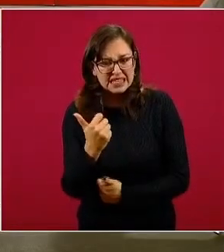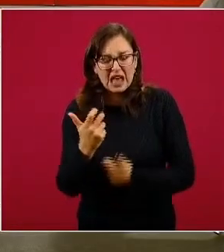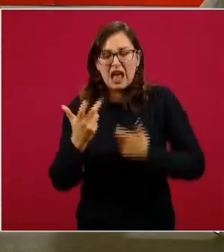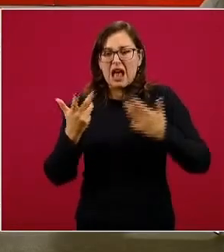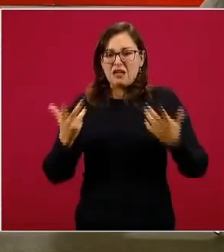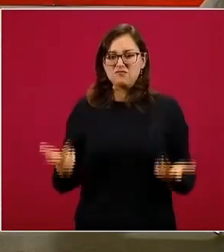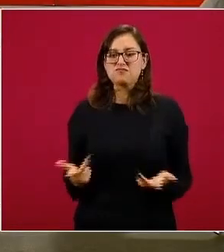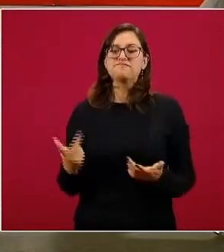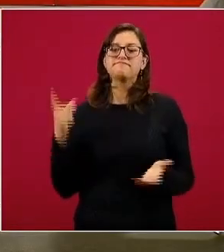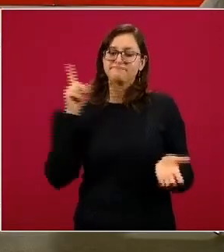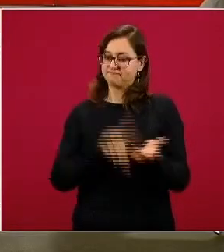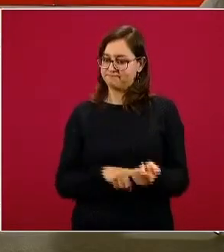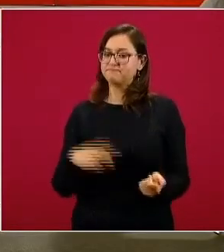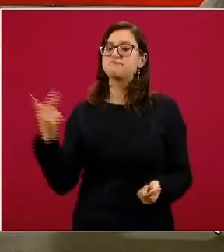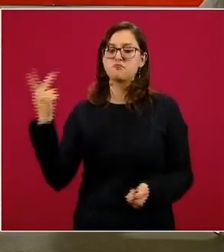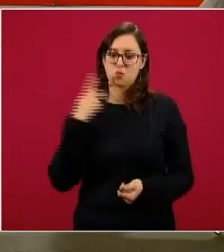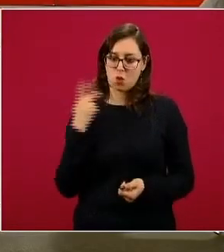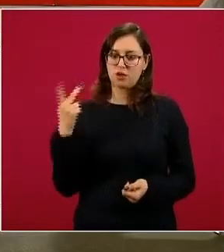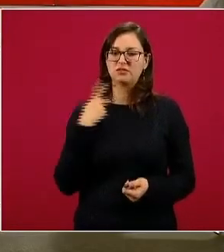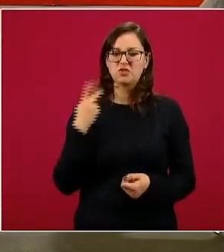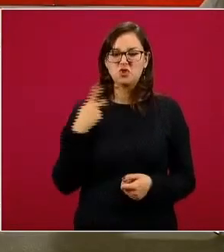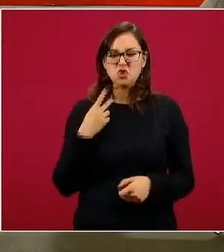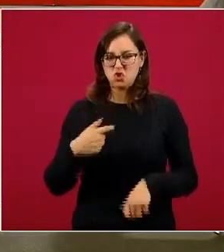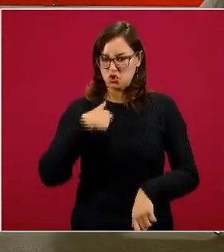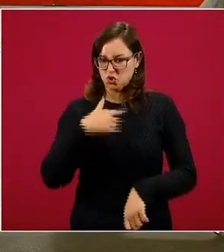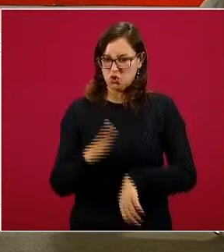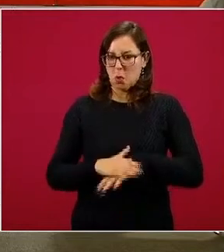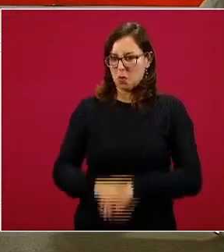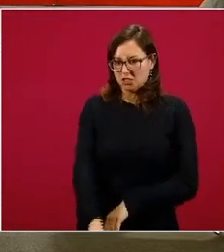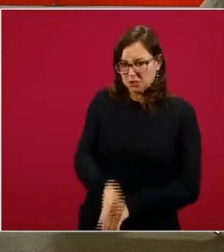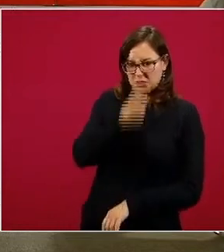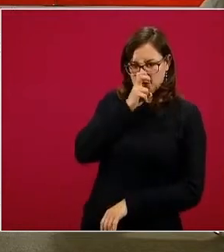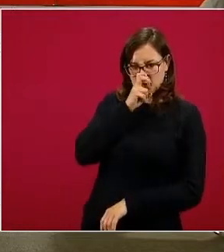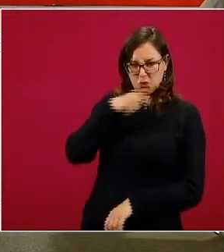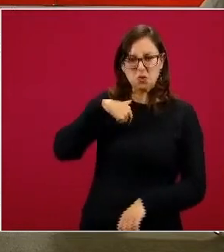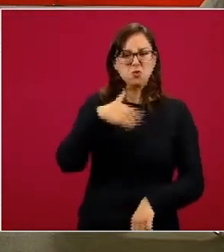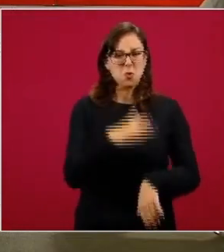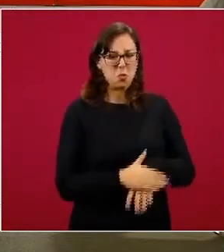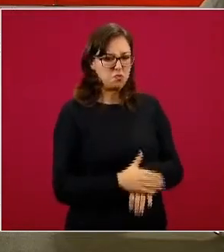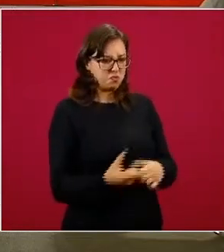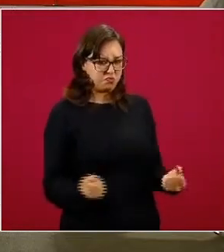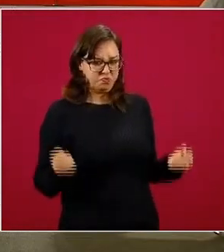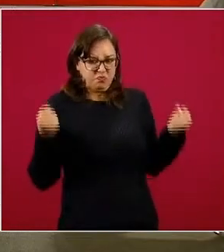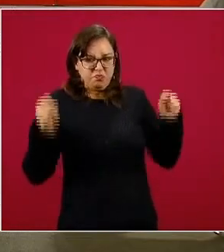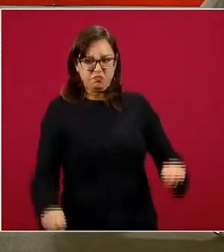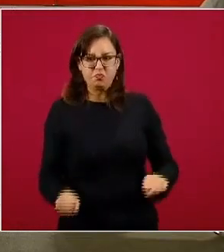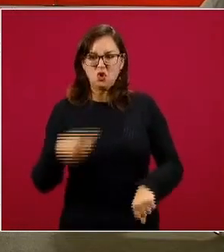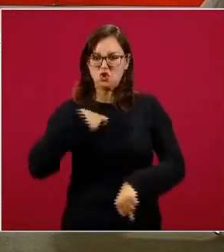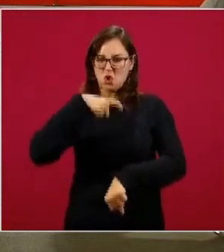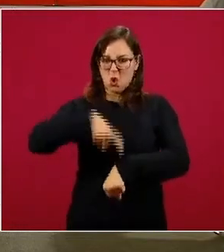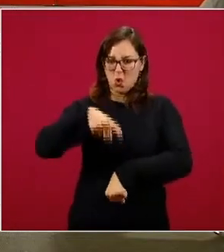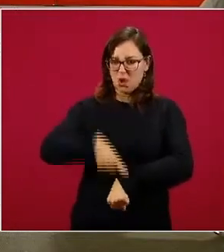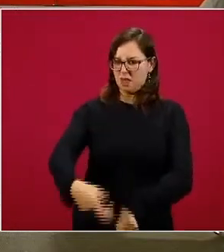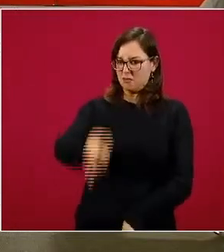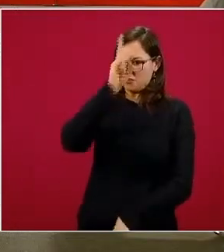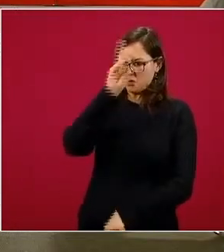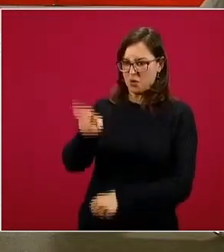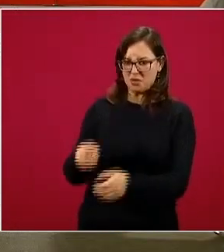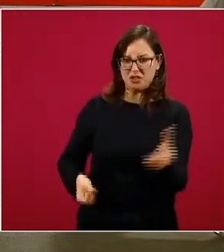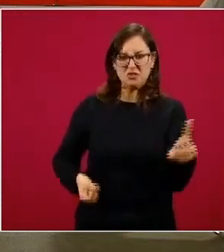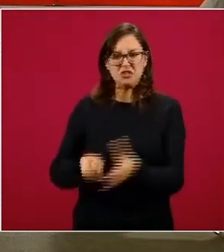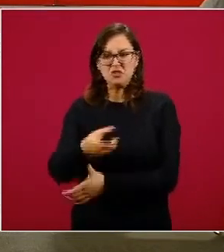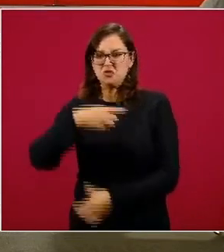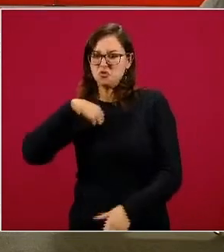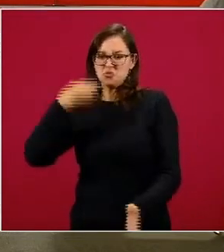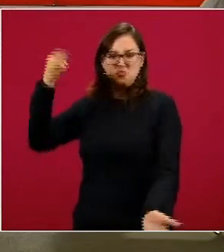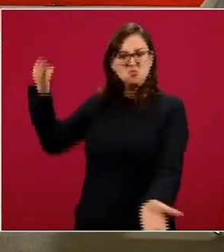está politizada, a ver quién es más estricto y más severo, a ver quién pone un toque de queda, a ver quién pone la multa más